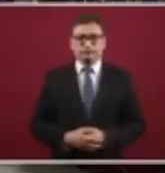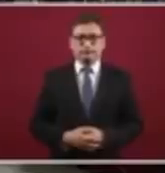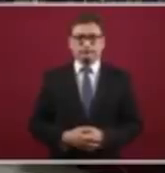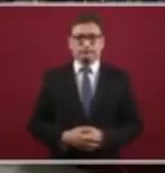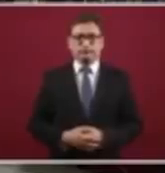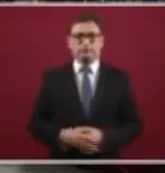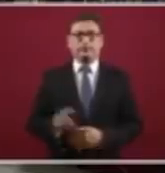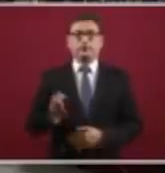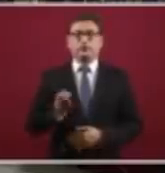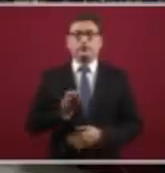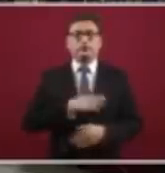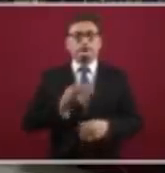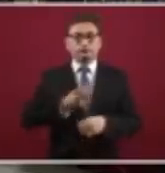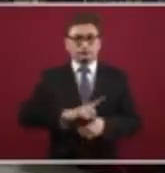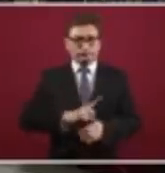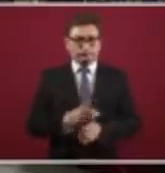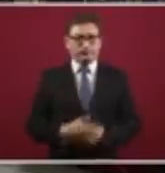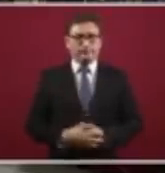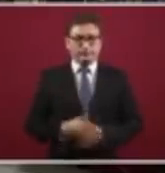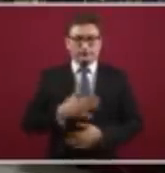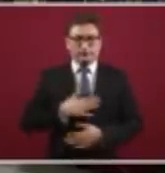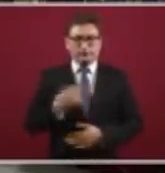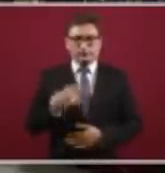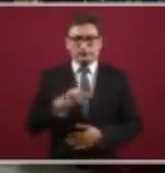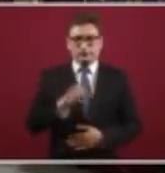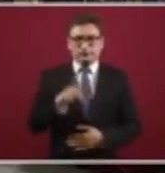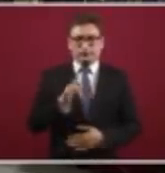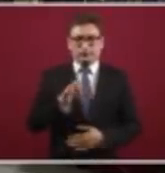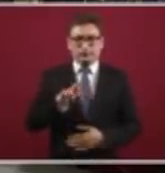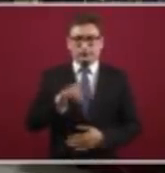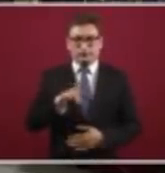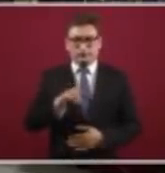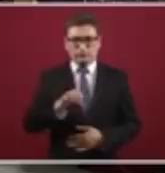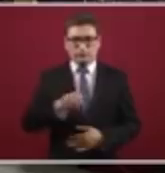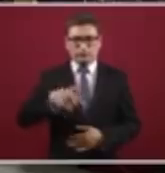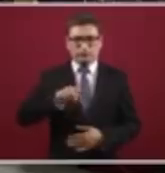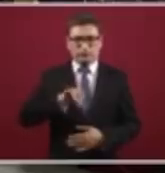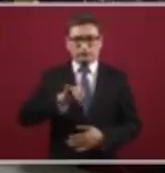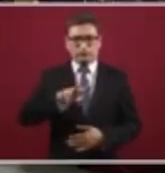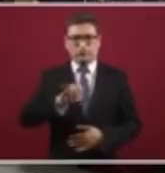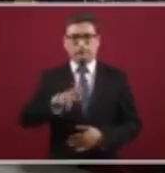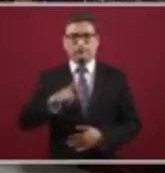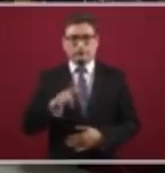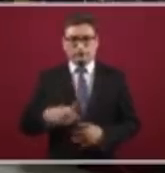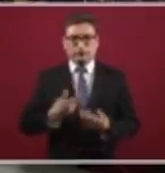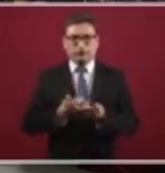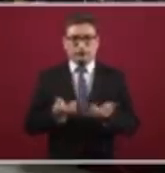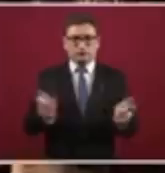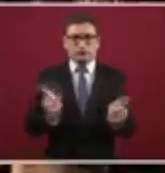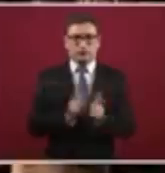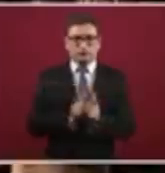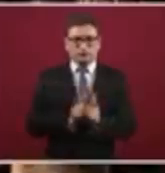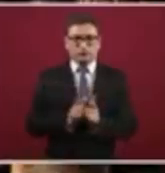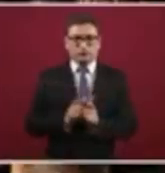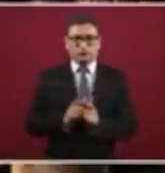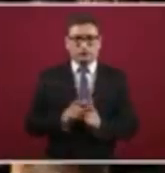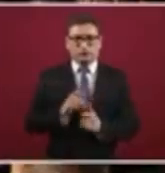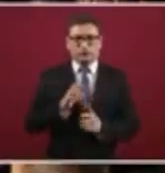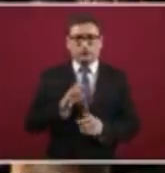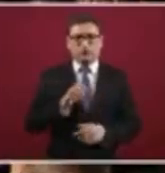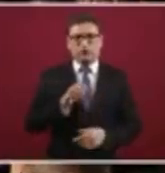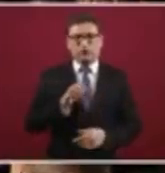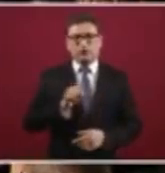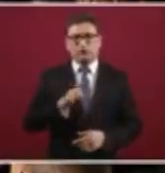buenos días eduardo esquivel ancona de grupo stp